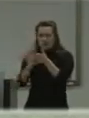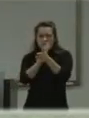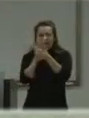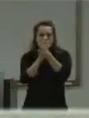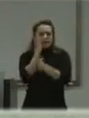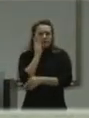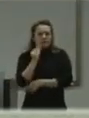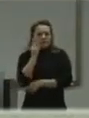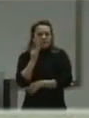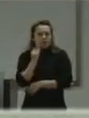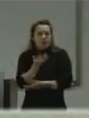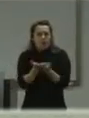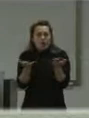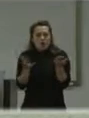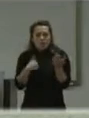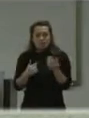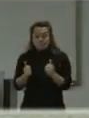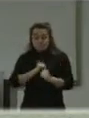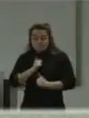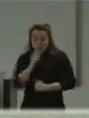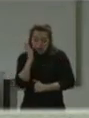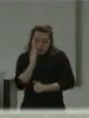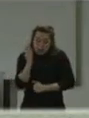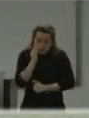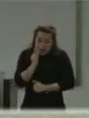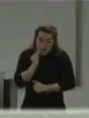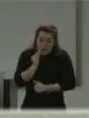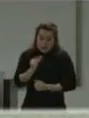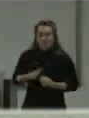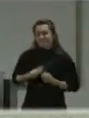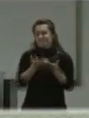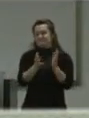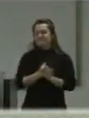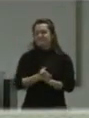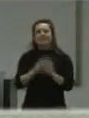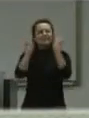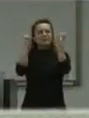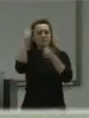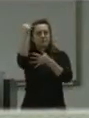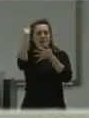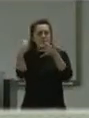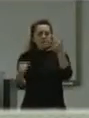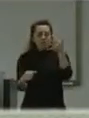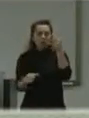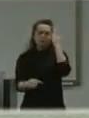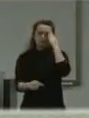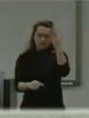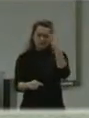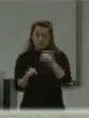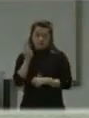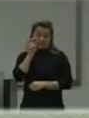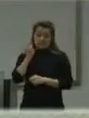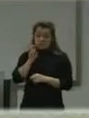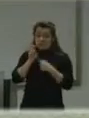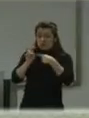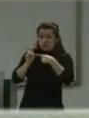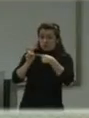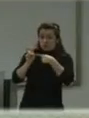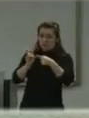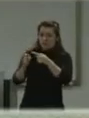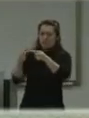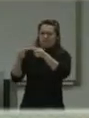compartiendo un poco pues de sus vivencias personales de los temas que trabajamos pues ustedes saben que la sexualidad comprende